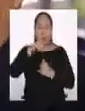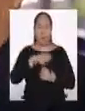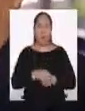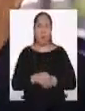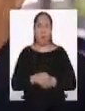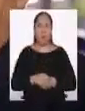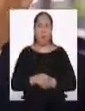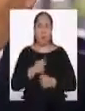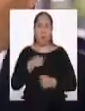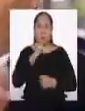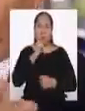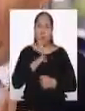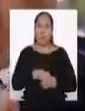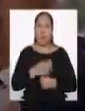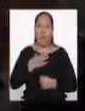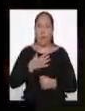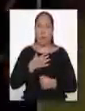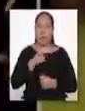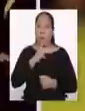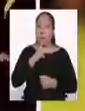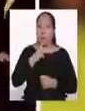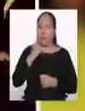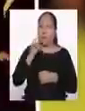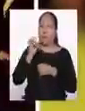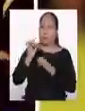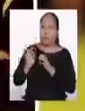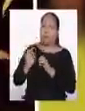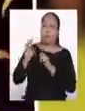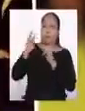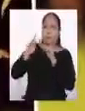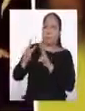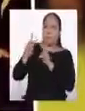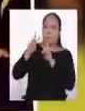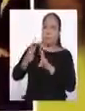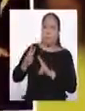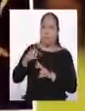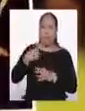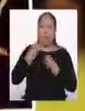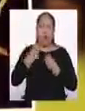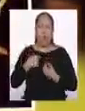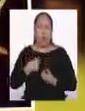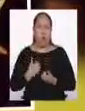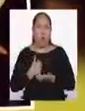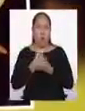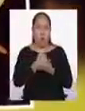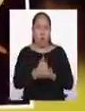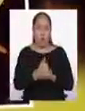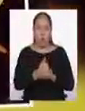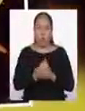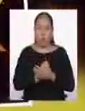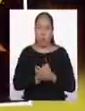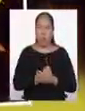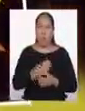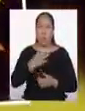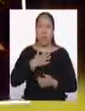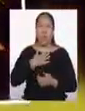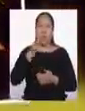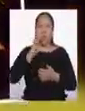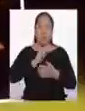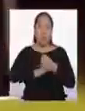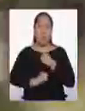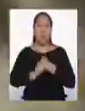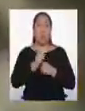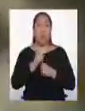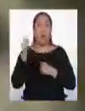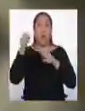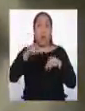Como diciendo, hay gente que critica a mi padre, bueno, una manera de ayudar a guardar su memoria es que su propio hijo acá se porte